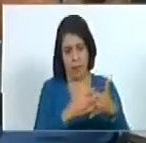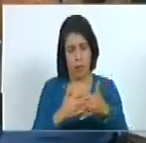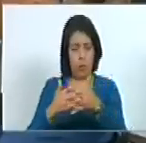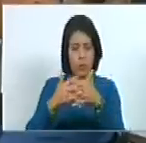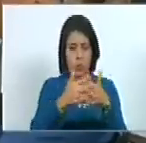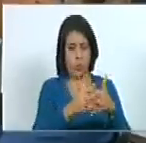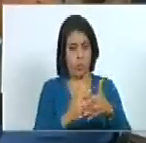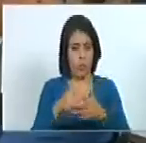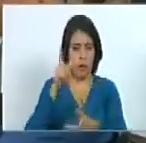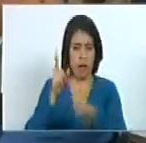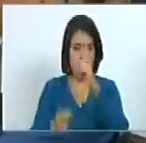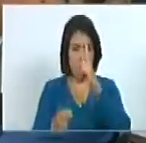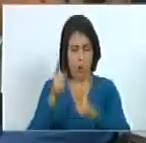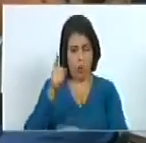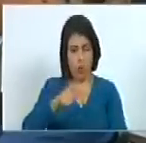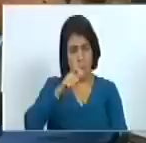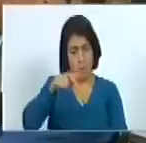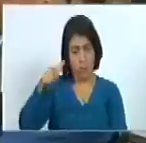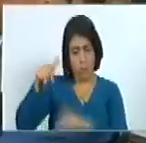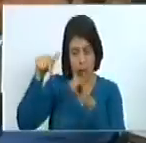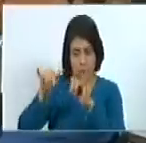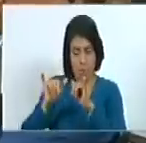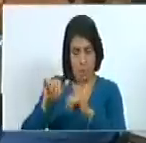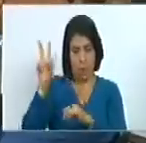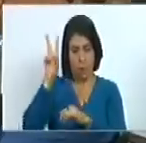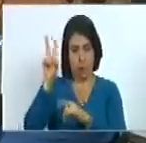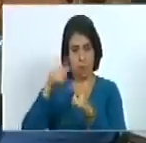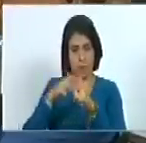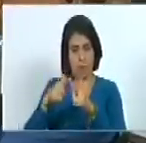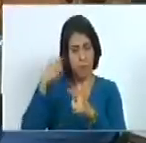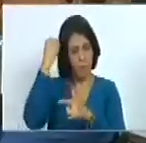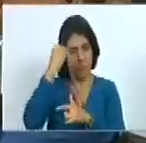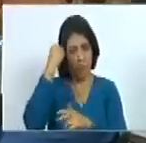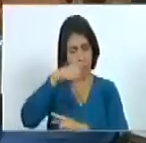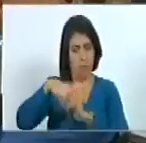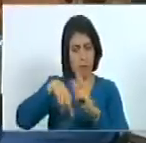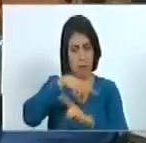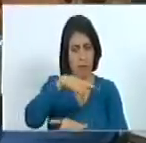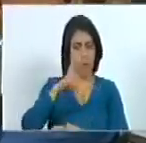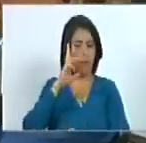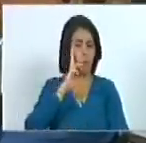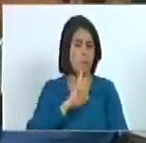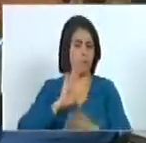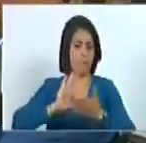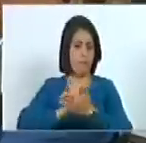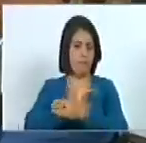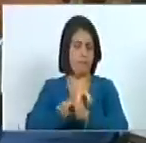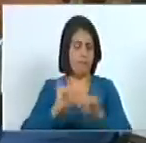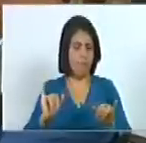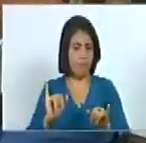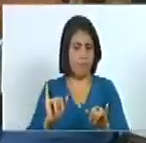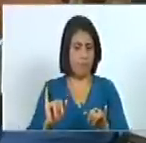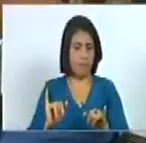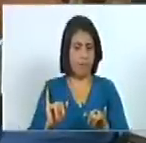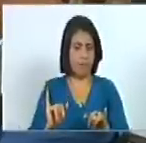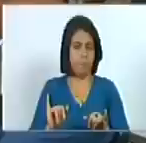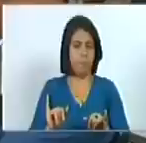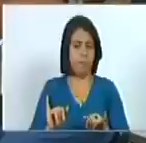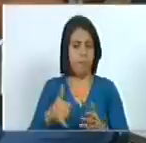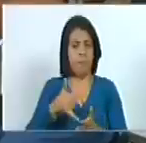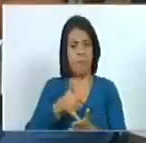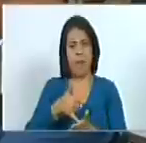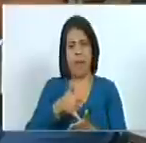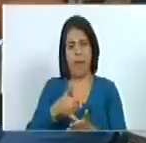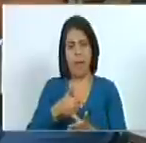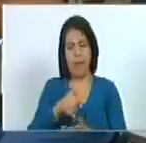norteamericano y algunos vasallos nacionales pensaron que la revolución bolivariana había concluido, que estaba débil, que